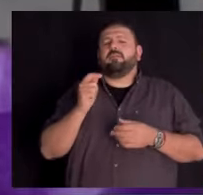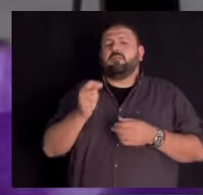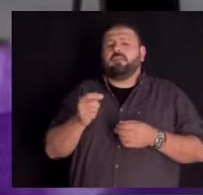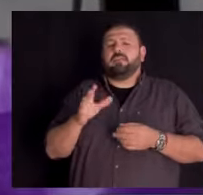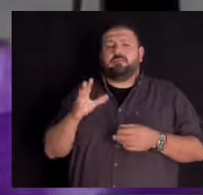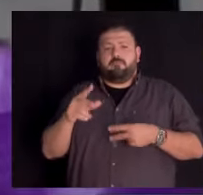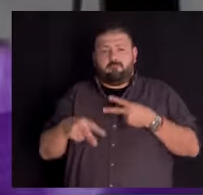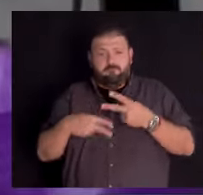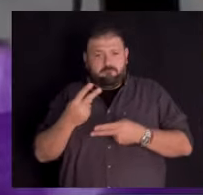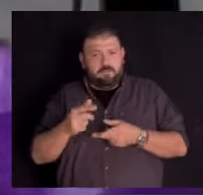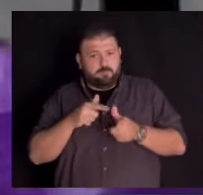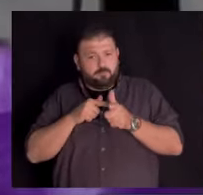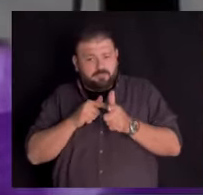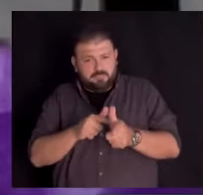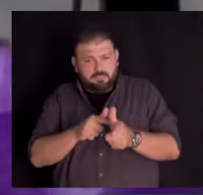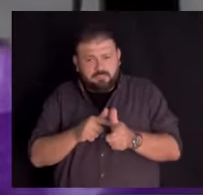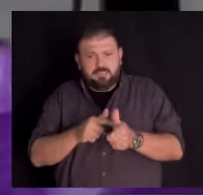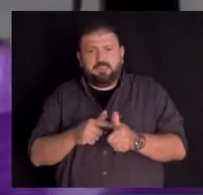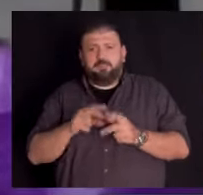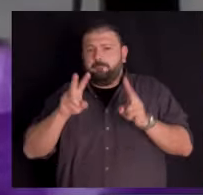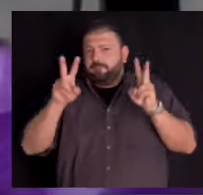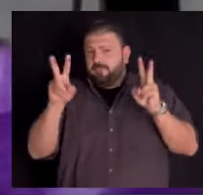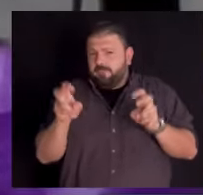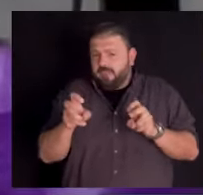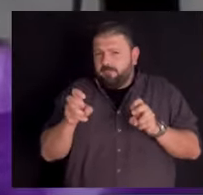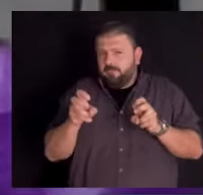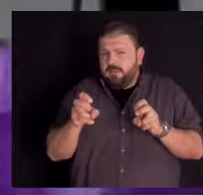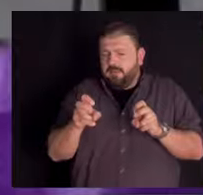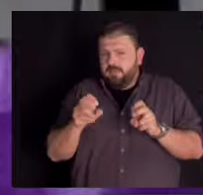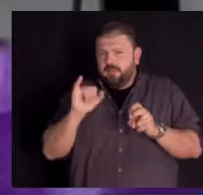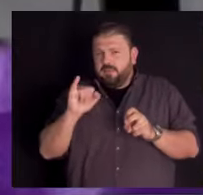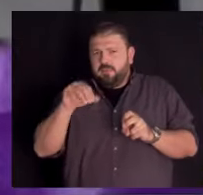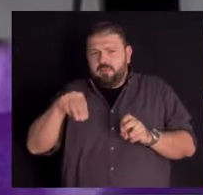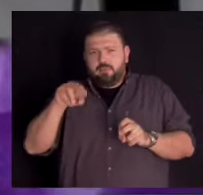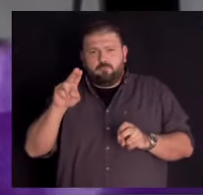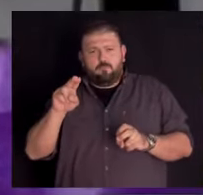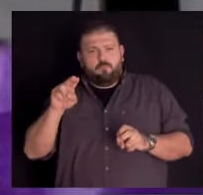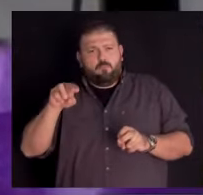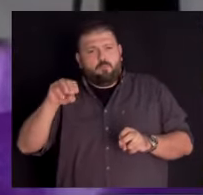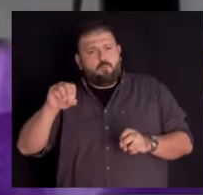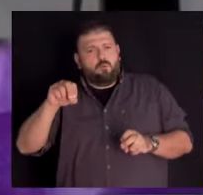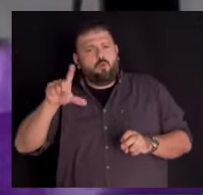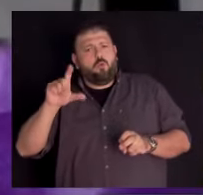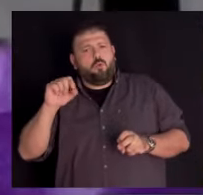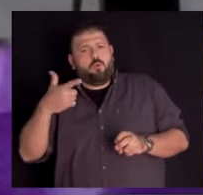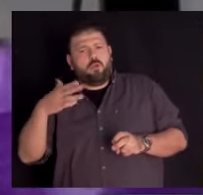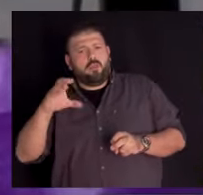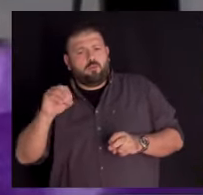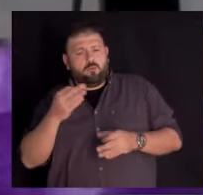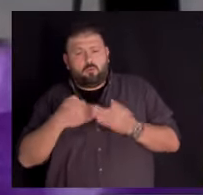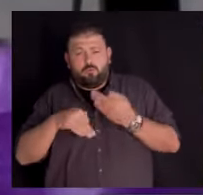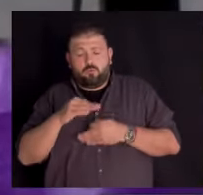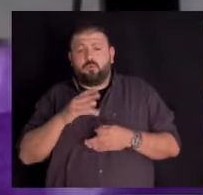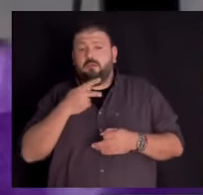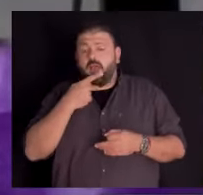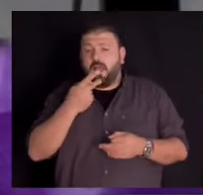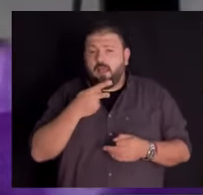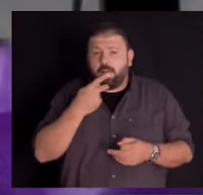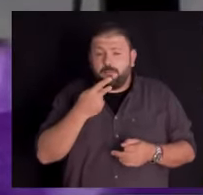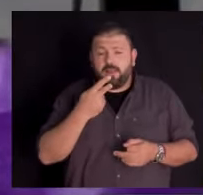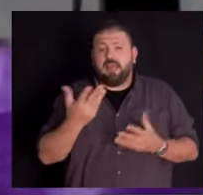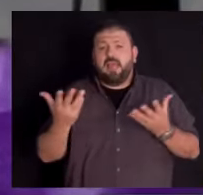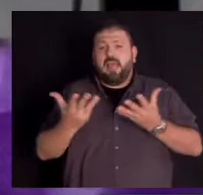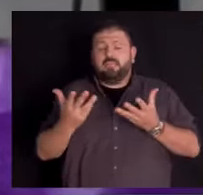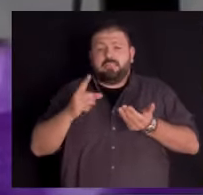a seguir con la parte del tema inmunológico? Si te escuché bien, vamos a hablar de todo lo que realiza el